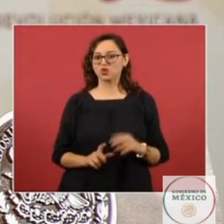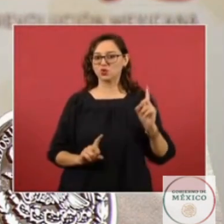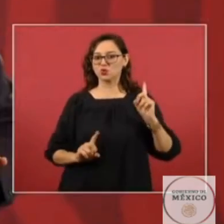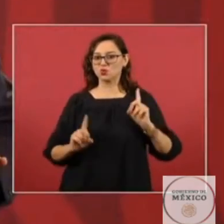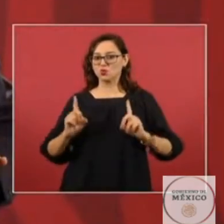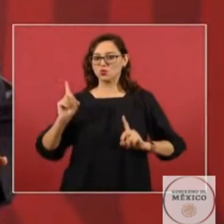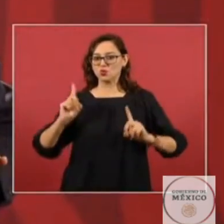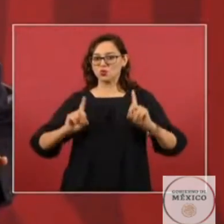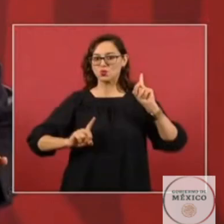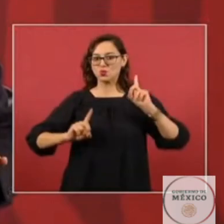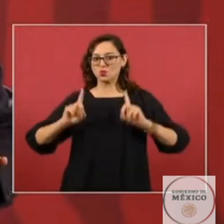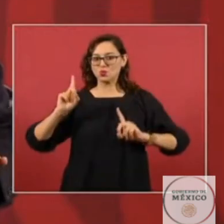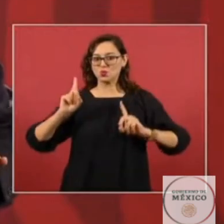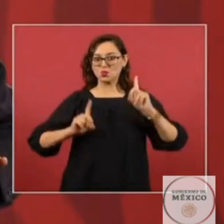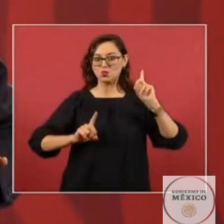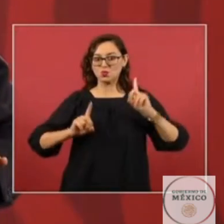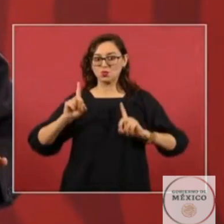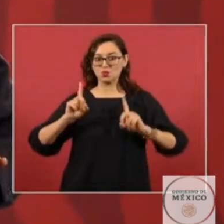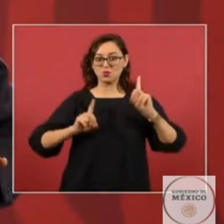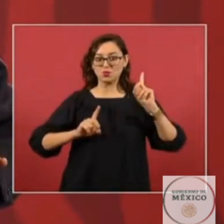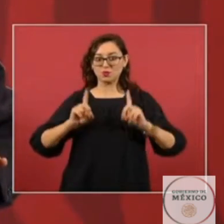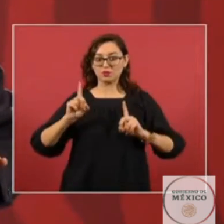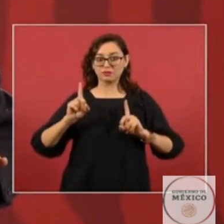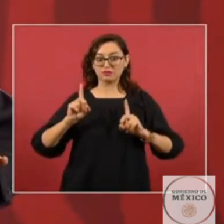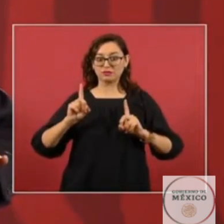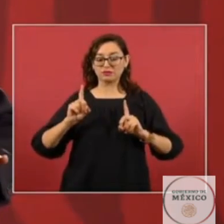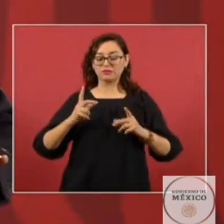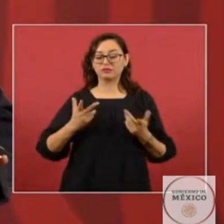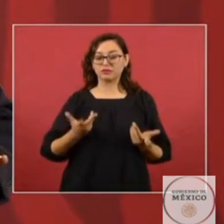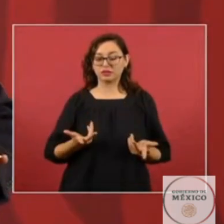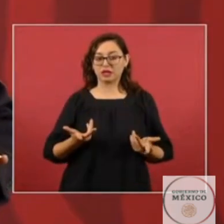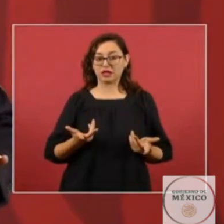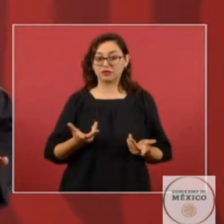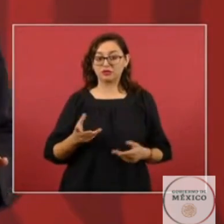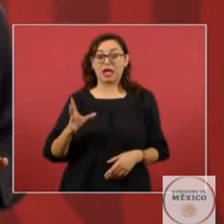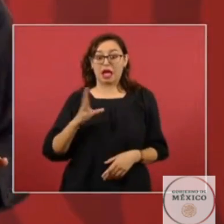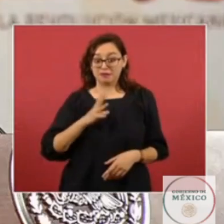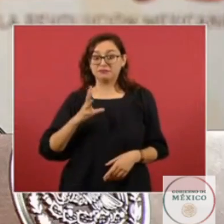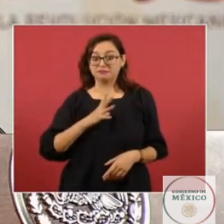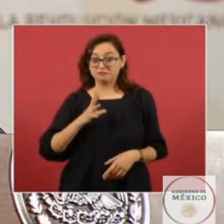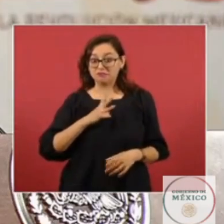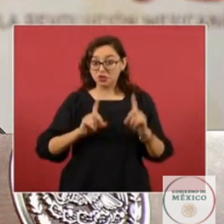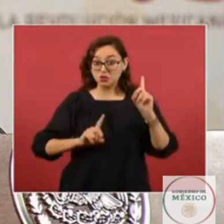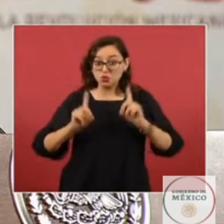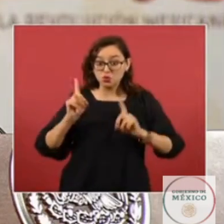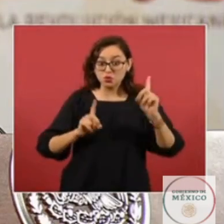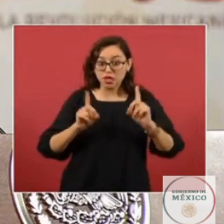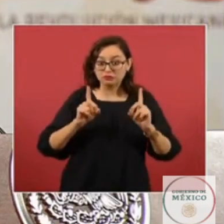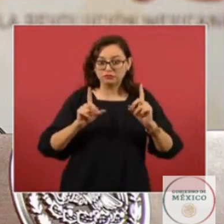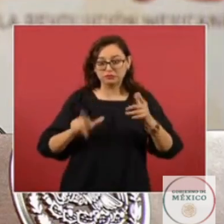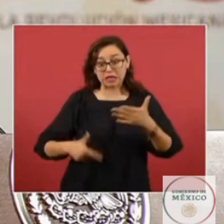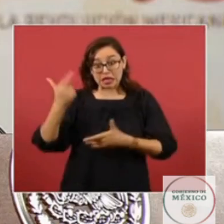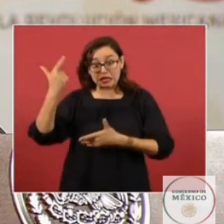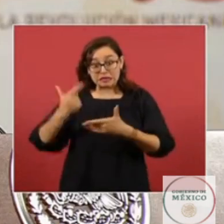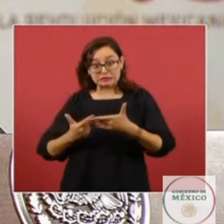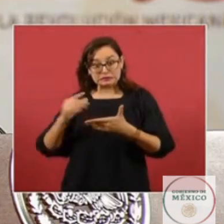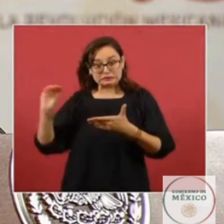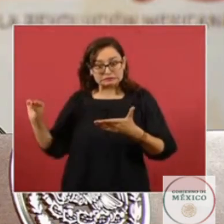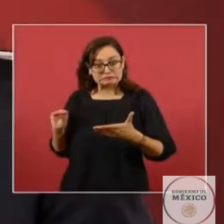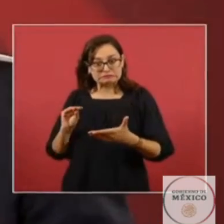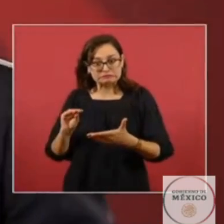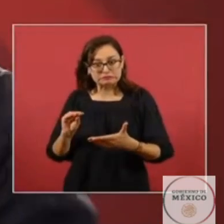porque alguien lo quiso. Eso no es posible. Entonces, estas regulaciones que